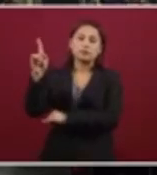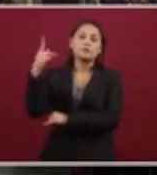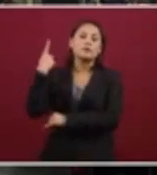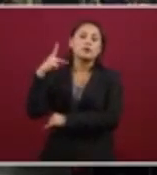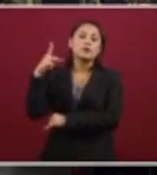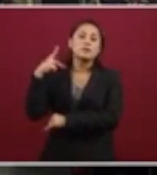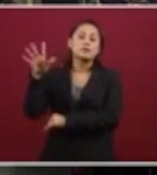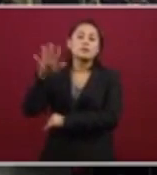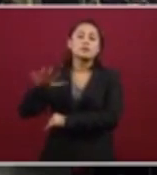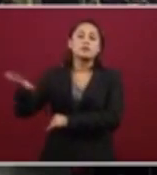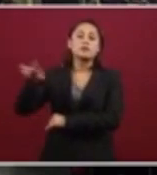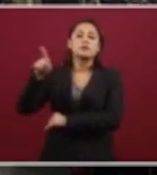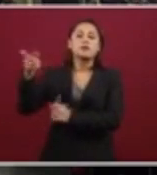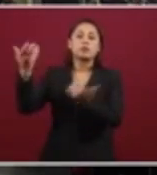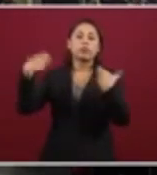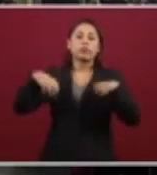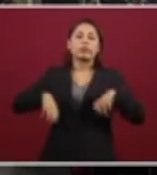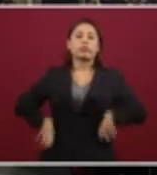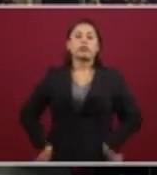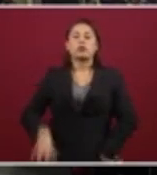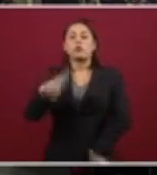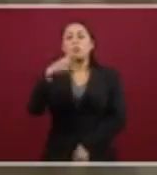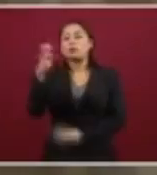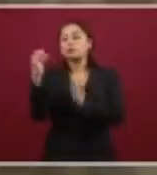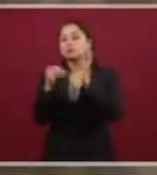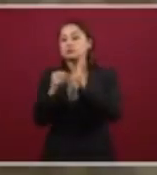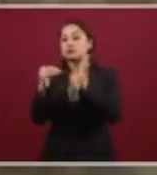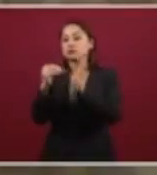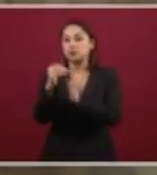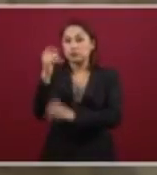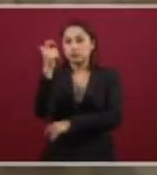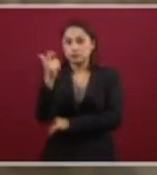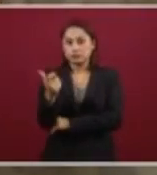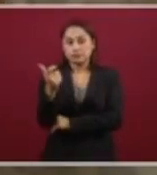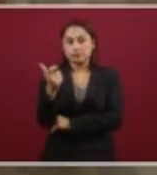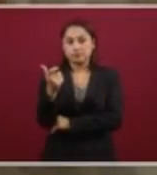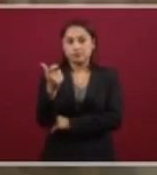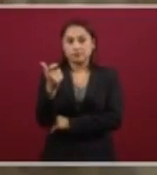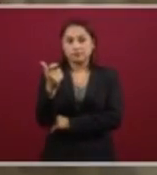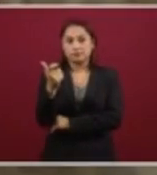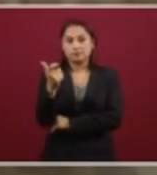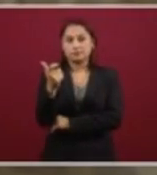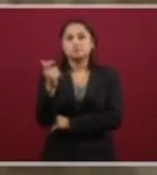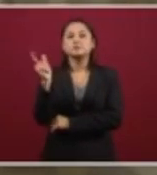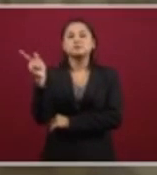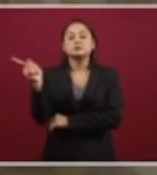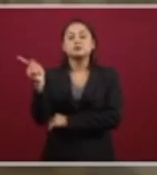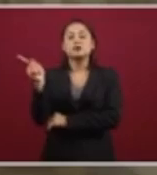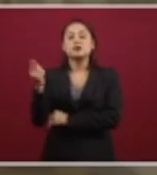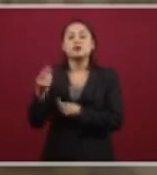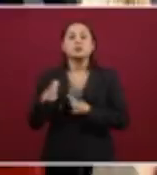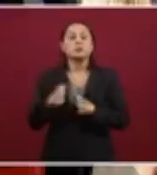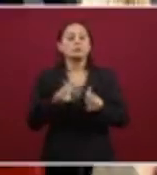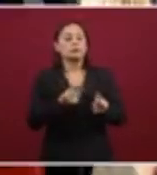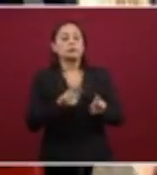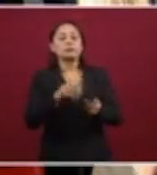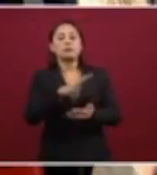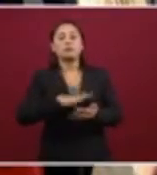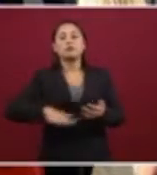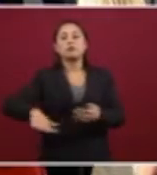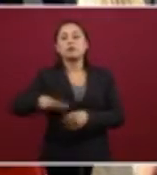estudios 400 millones de pesos para el Club Deportivo Lobos